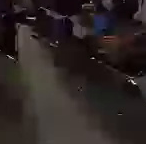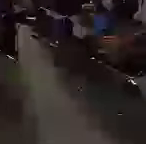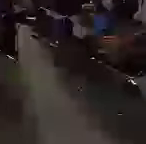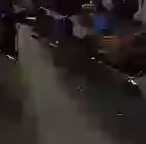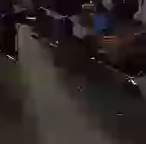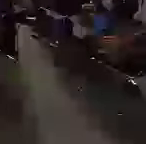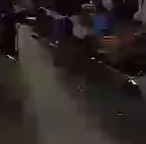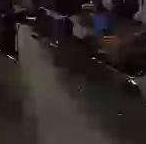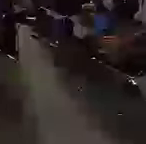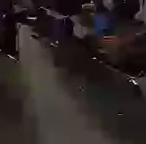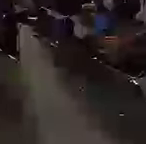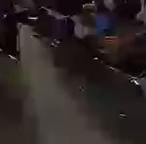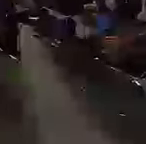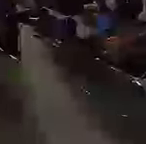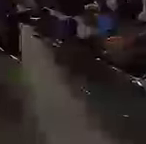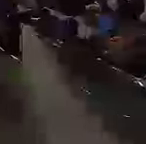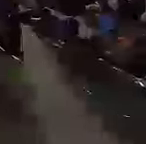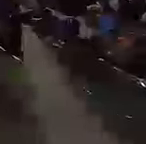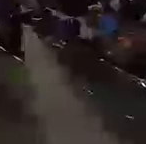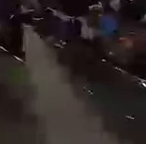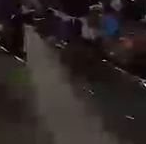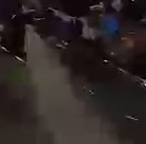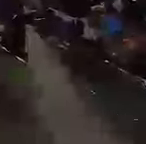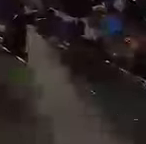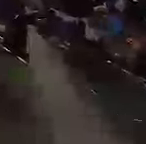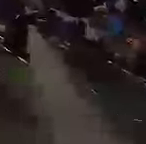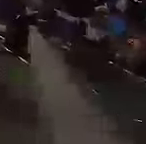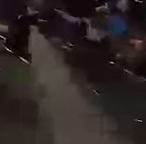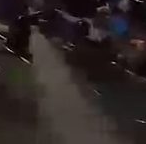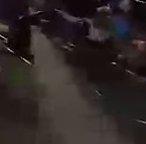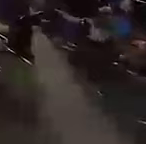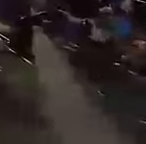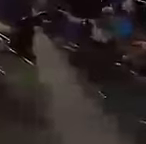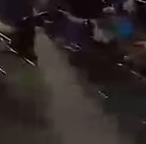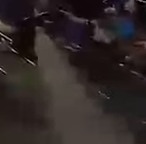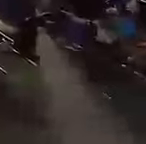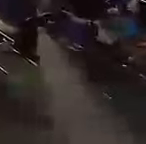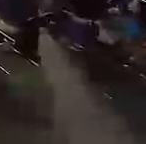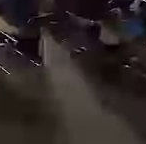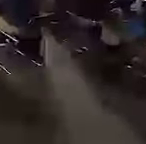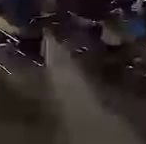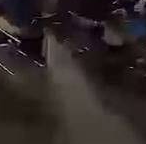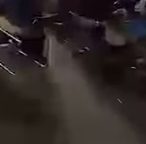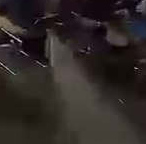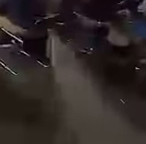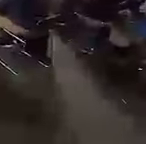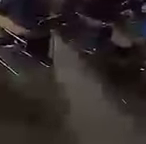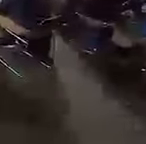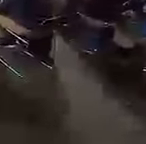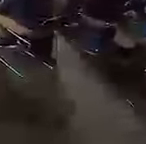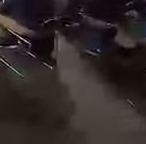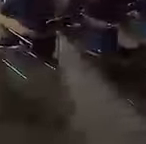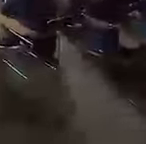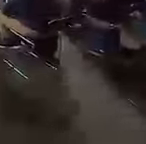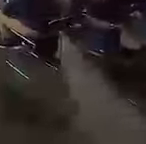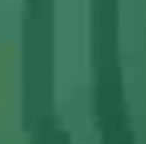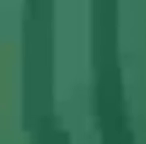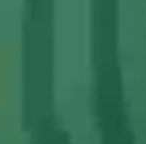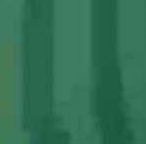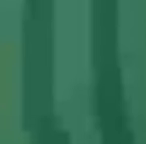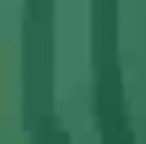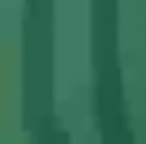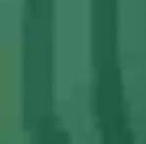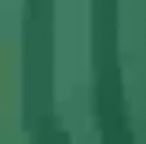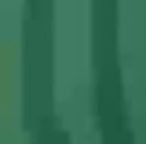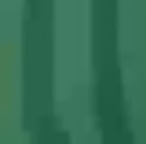el propósito es mantener hasta donde sea posible a los migrantes